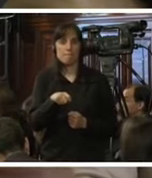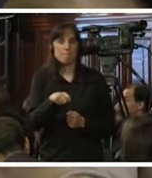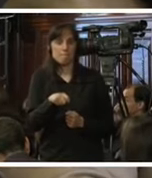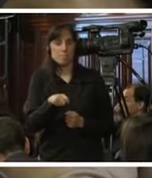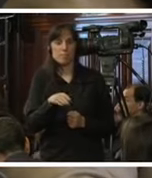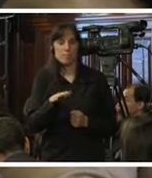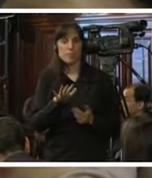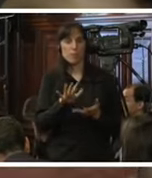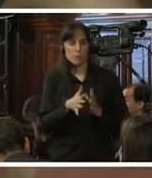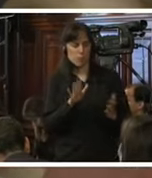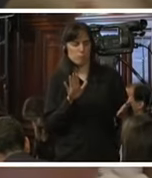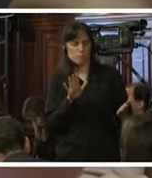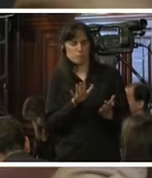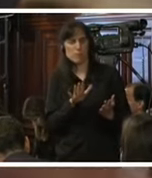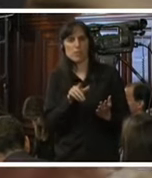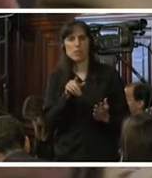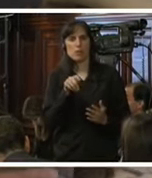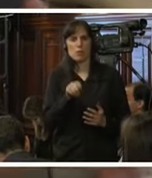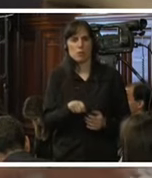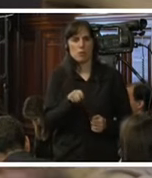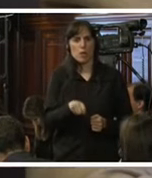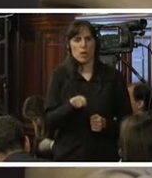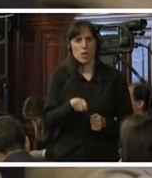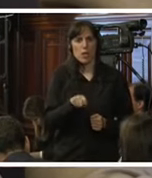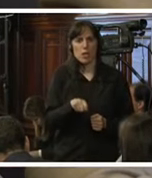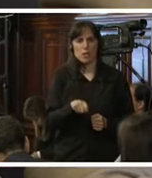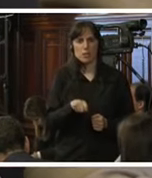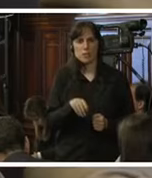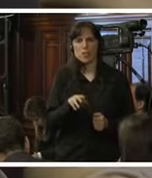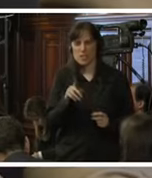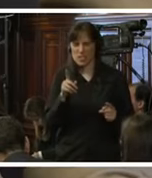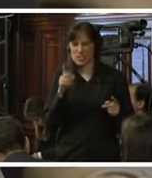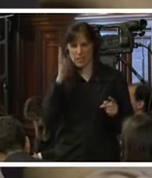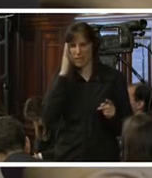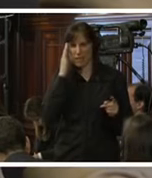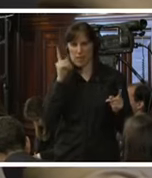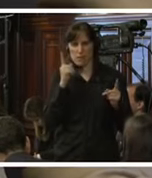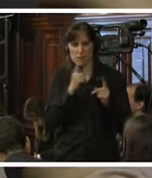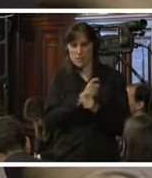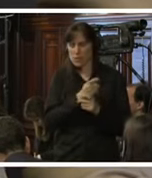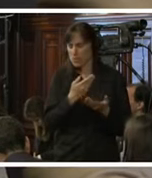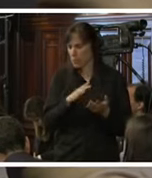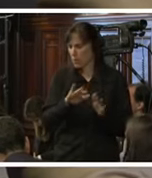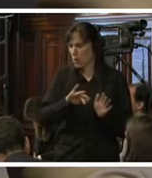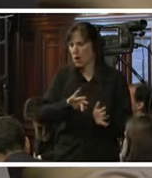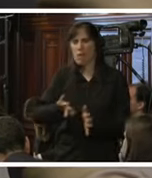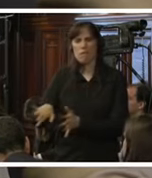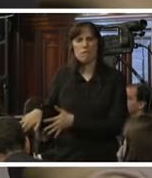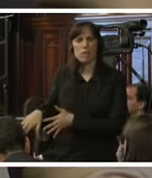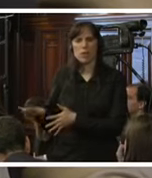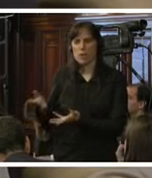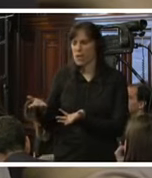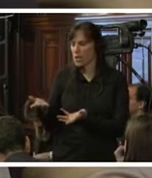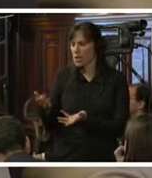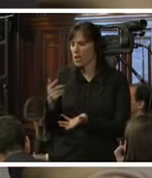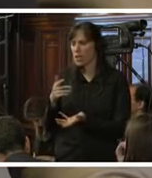encara, digamos, el juzgamiento de un aspecto de lo que es esa trama tan compleja y deja completamente por fuera otra que